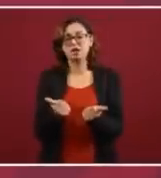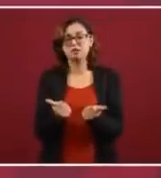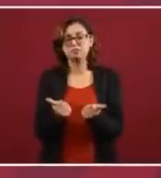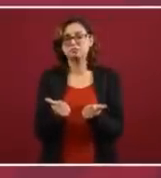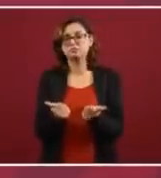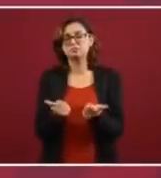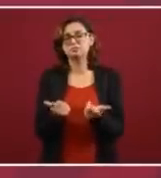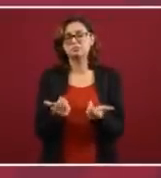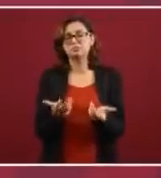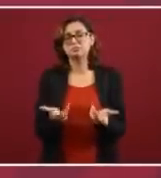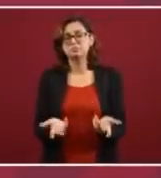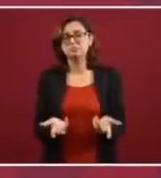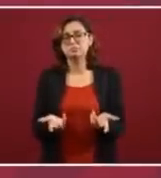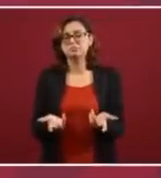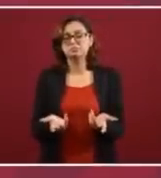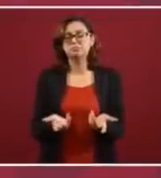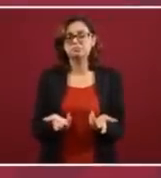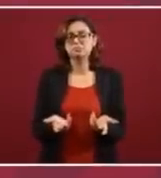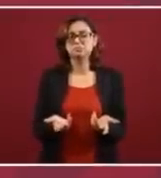hacer,